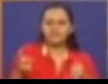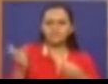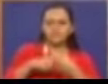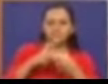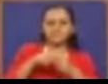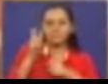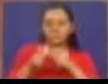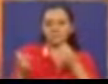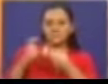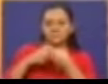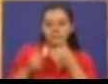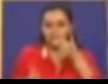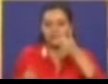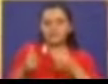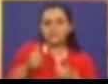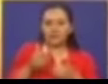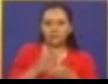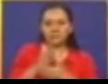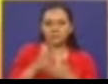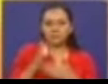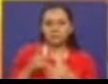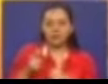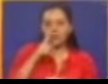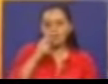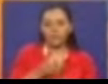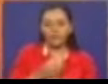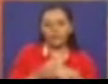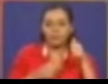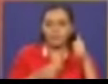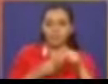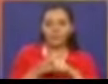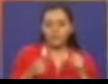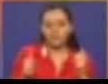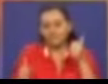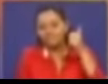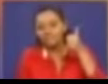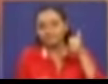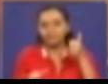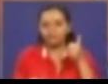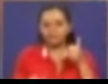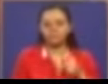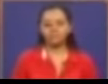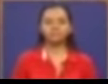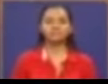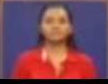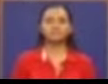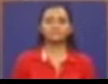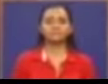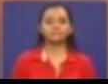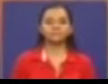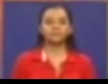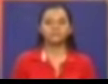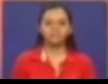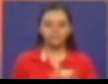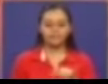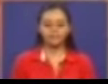nueva gente y no puede acceder a ese empleo adecuado y tiene que estar subempleado temporalmente.